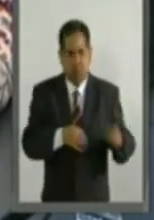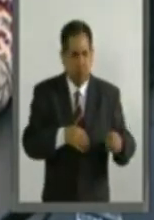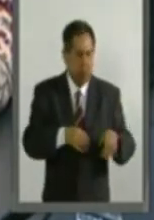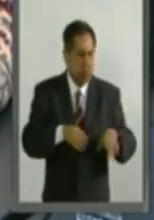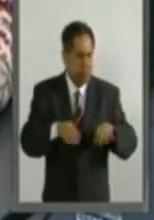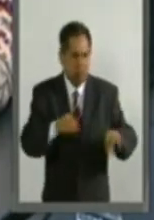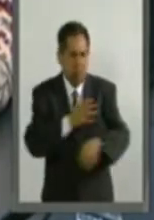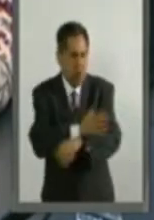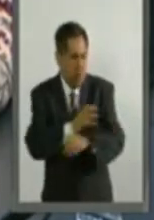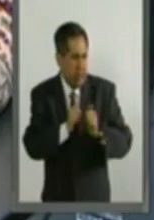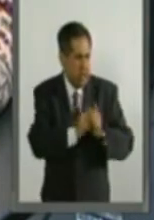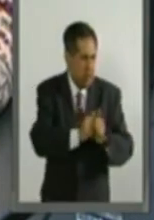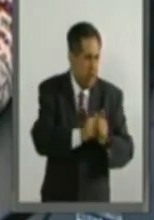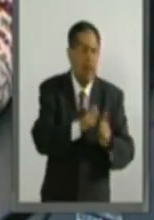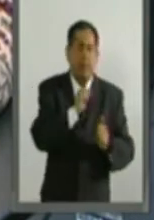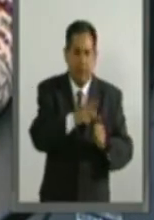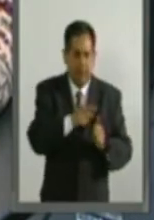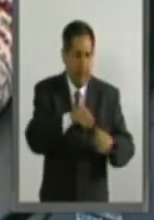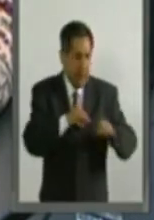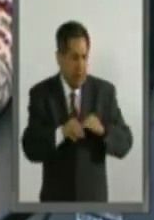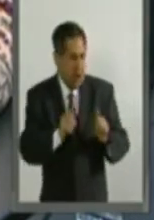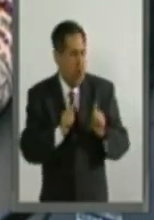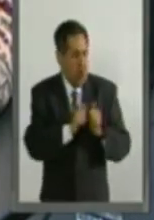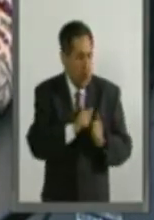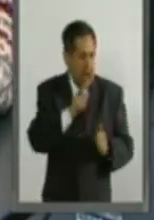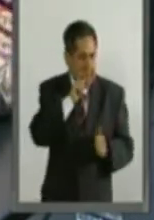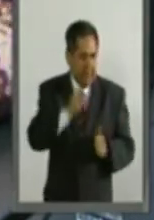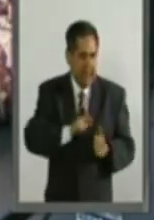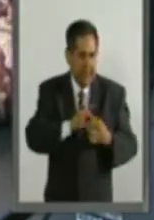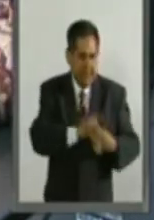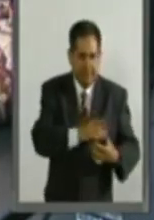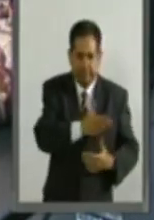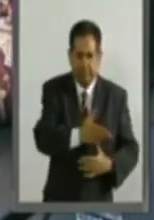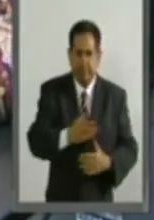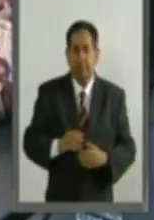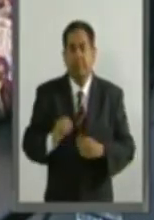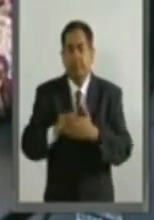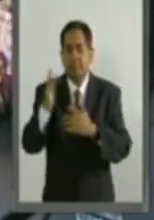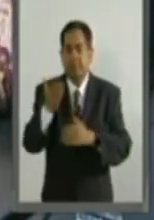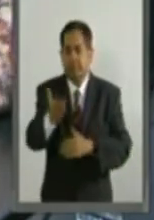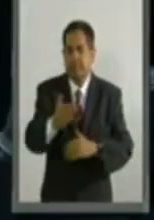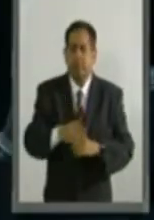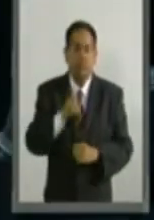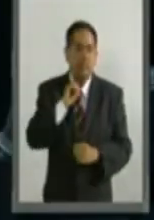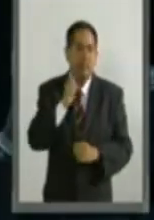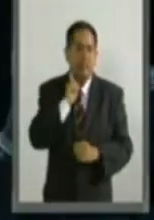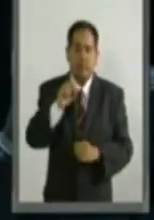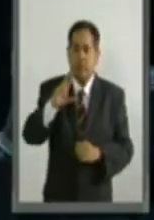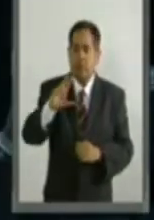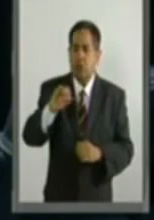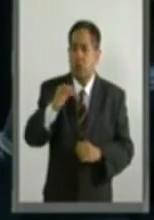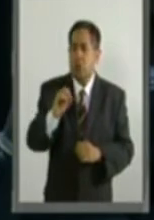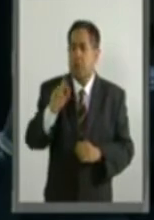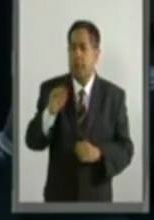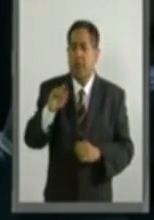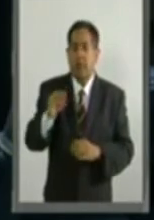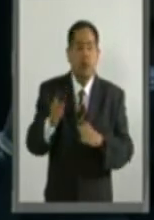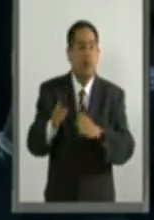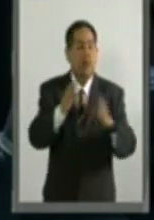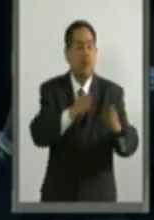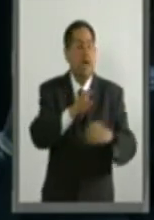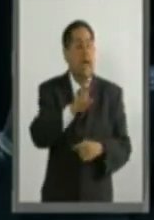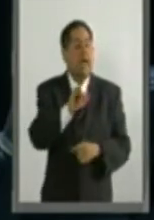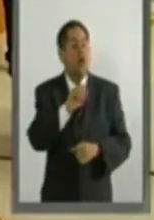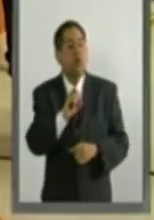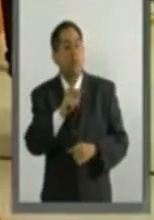tener compañeros, sino también para tener amigos. Muchas gracias. Gracias a usted, senadora Rocío Pineda Goch. Senador Armando Ríos